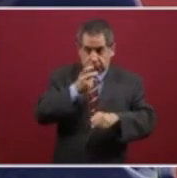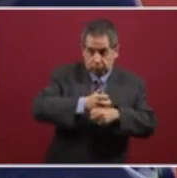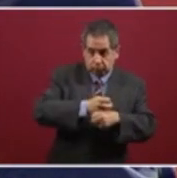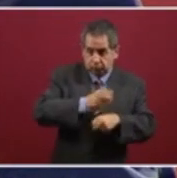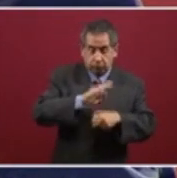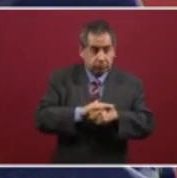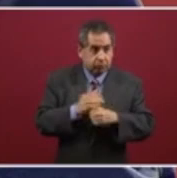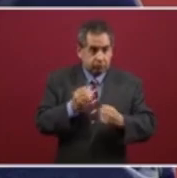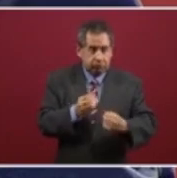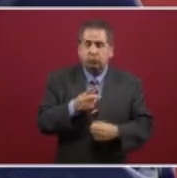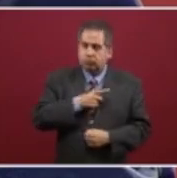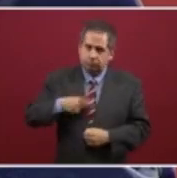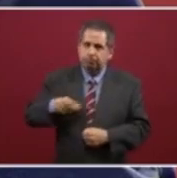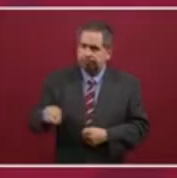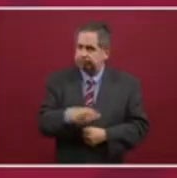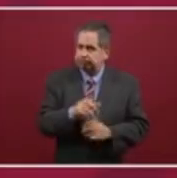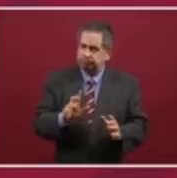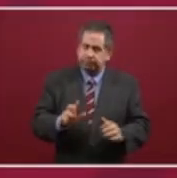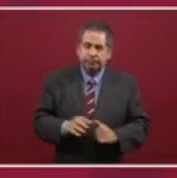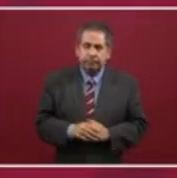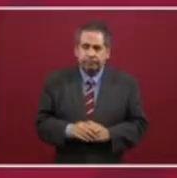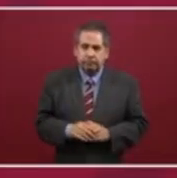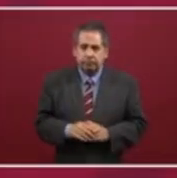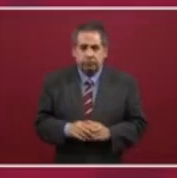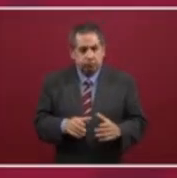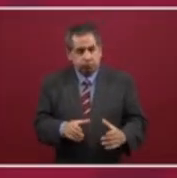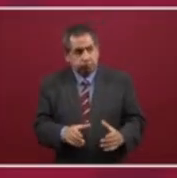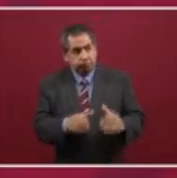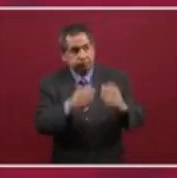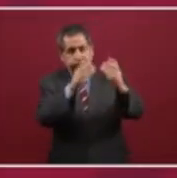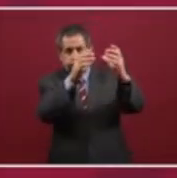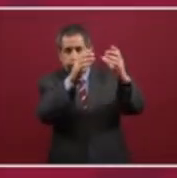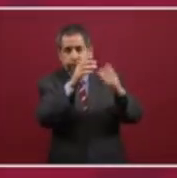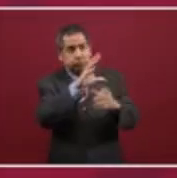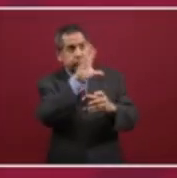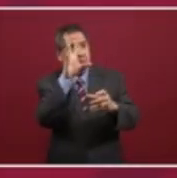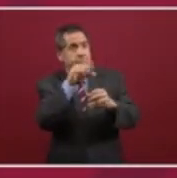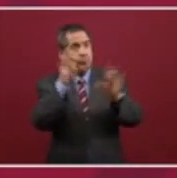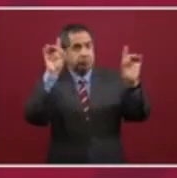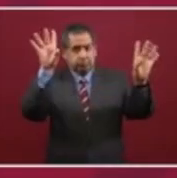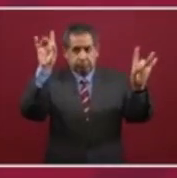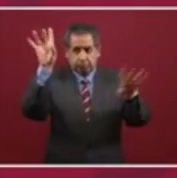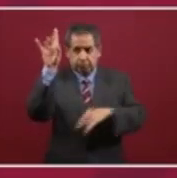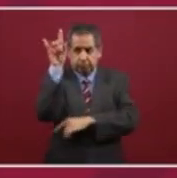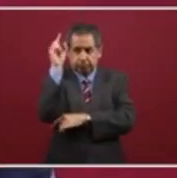el Ángel, todo el monumento. Eso